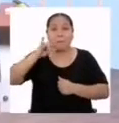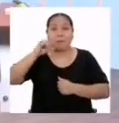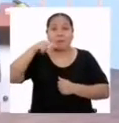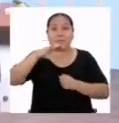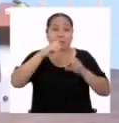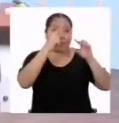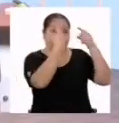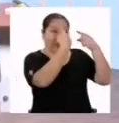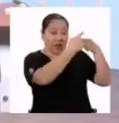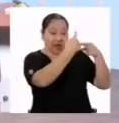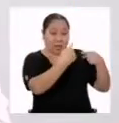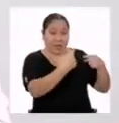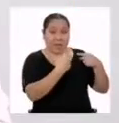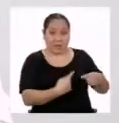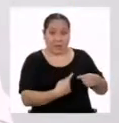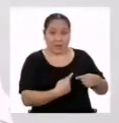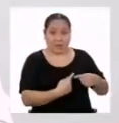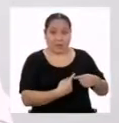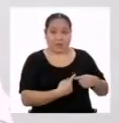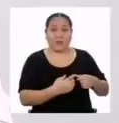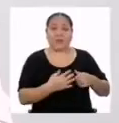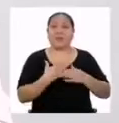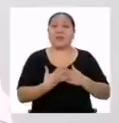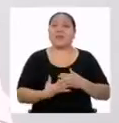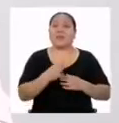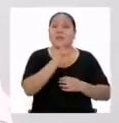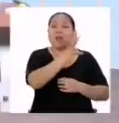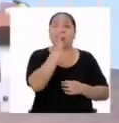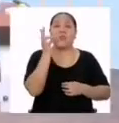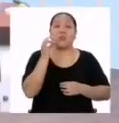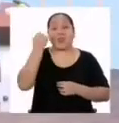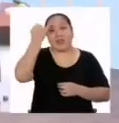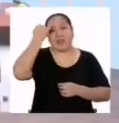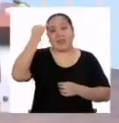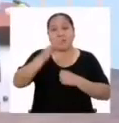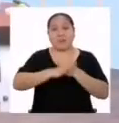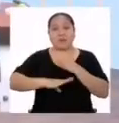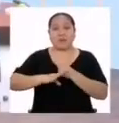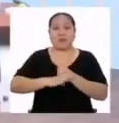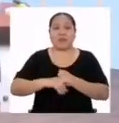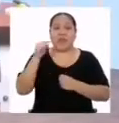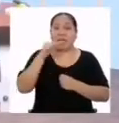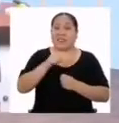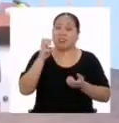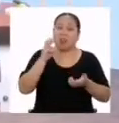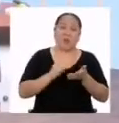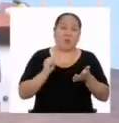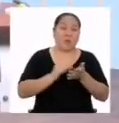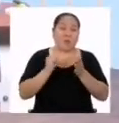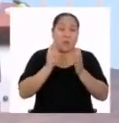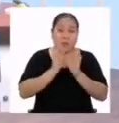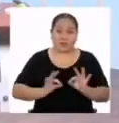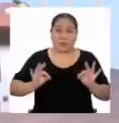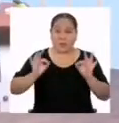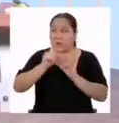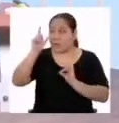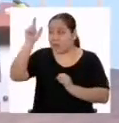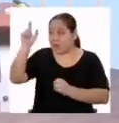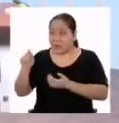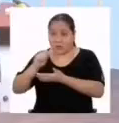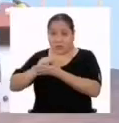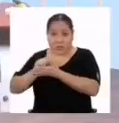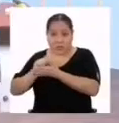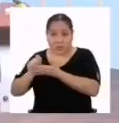de todo el texto. ¿Y qué es la idea principal, Yanira? Es el enunciado más importante que la autora o el